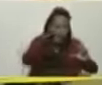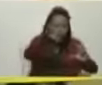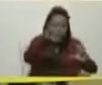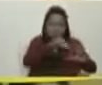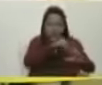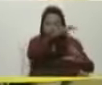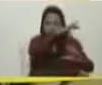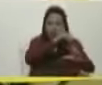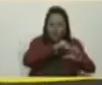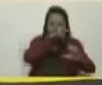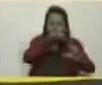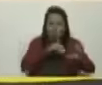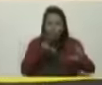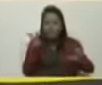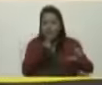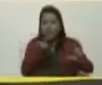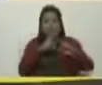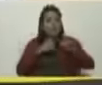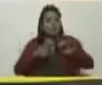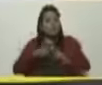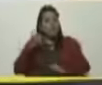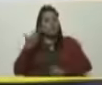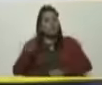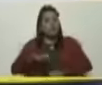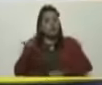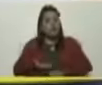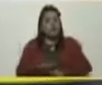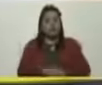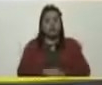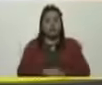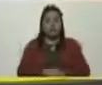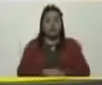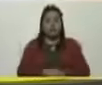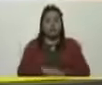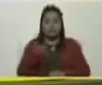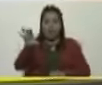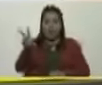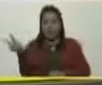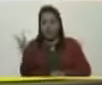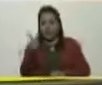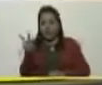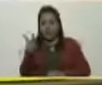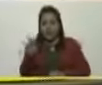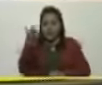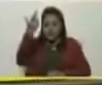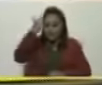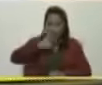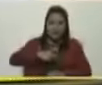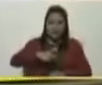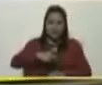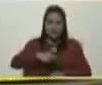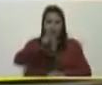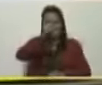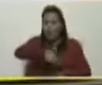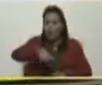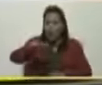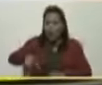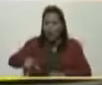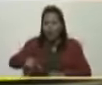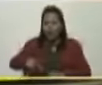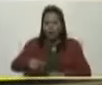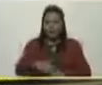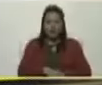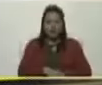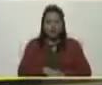a Venezuela. Pero lo más importante que tiene nuestro país es su gente, ese capital humano,